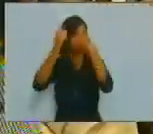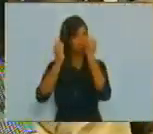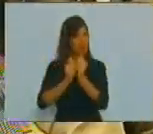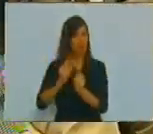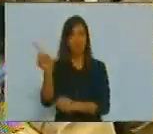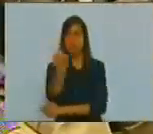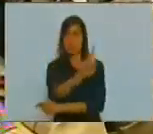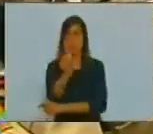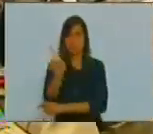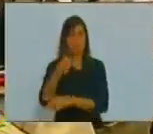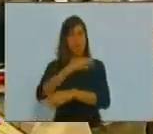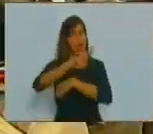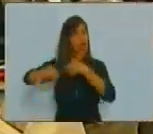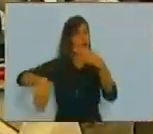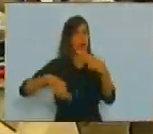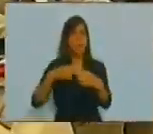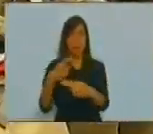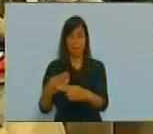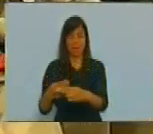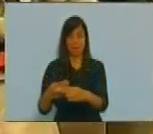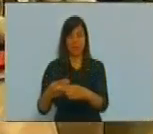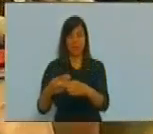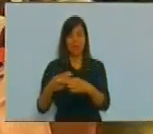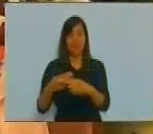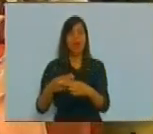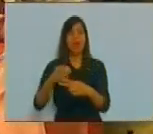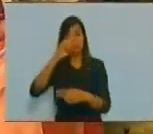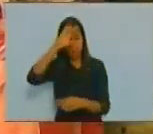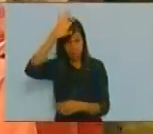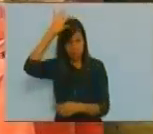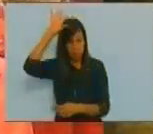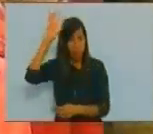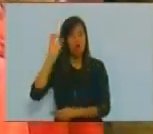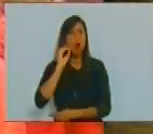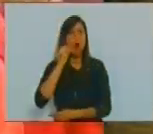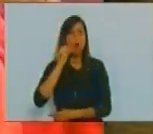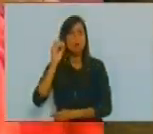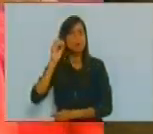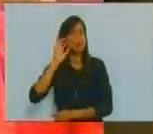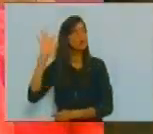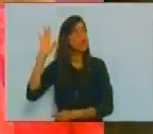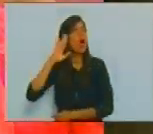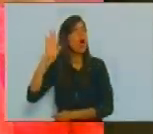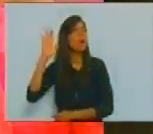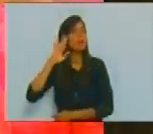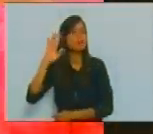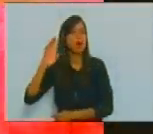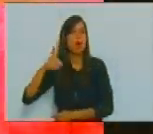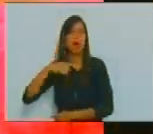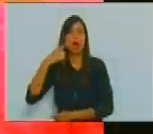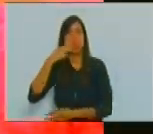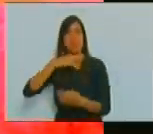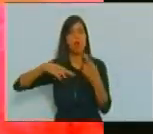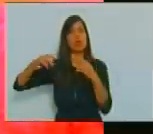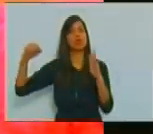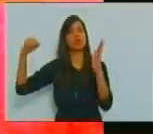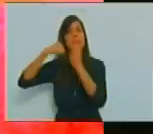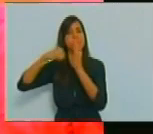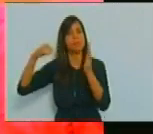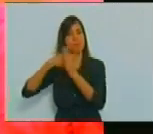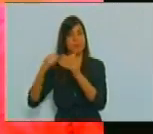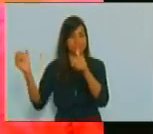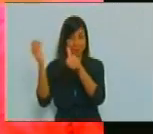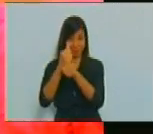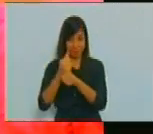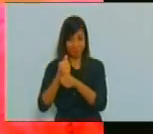crimen que fue por un joven que tenía sueños y que los lograba a través de la revolución bolivariana.